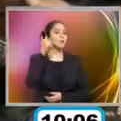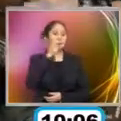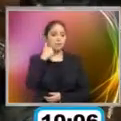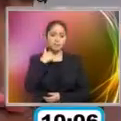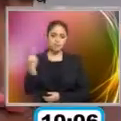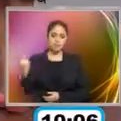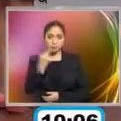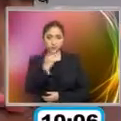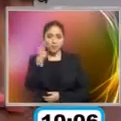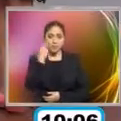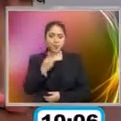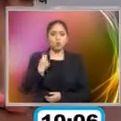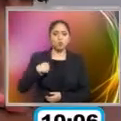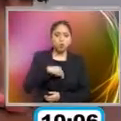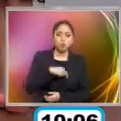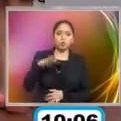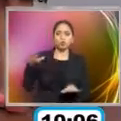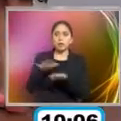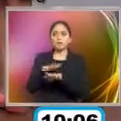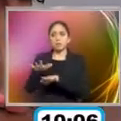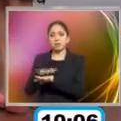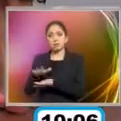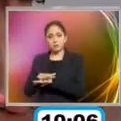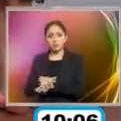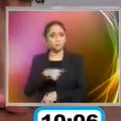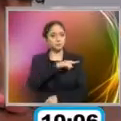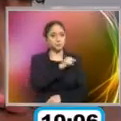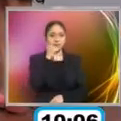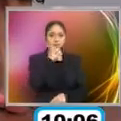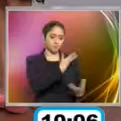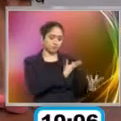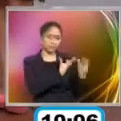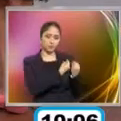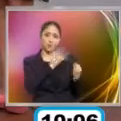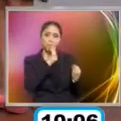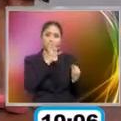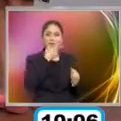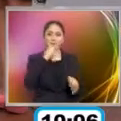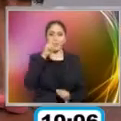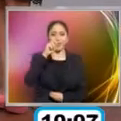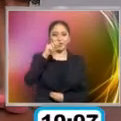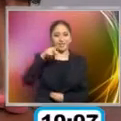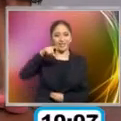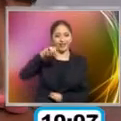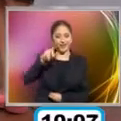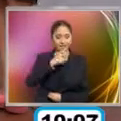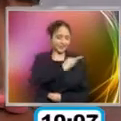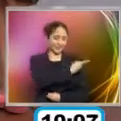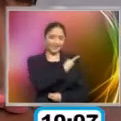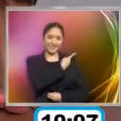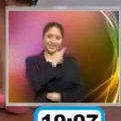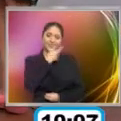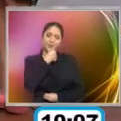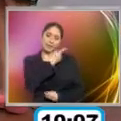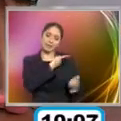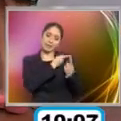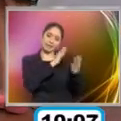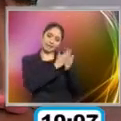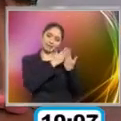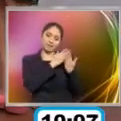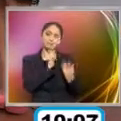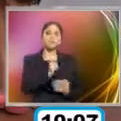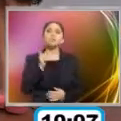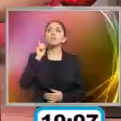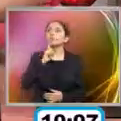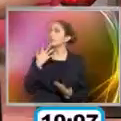Y luego ya nosotros vamos Exacto. un poquito variando. Y él es mi pero fiel escudero. Yo soy Don Quijote y él es Sancho Panza. Perfecto. Exacto. ¿Y quién es Solemos estar Dulcinea? los dos. Dulcinea